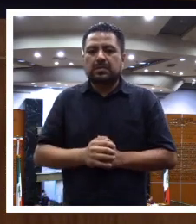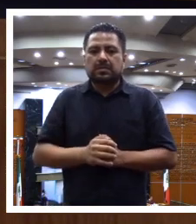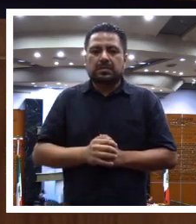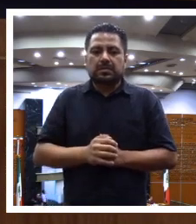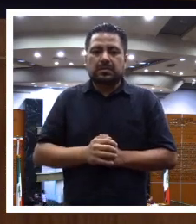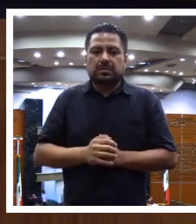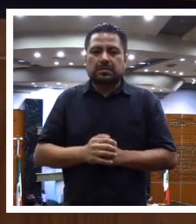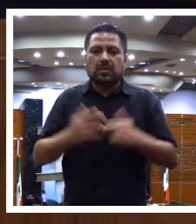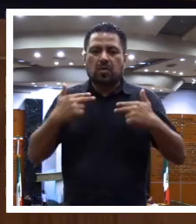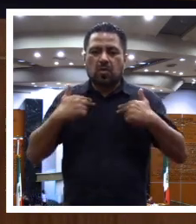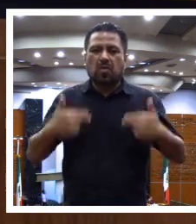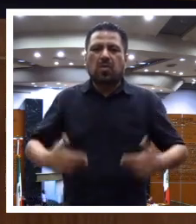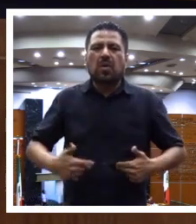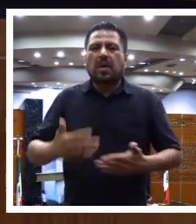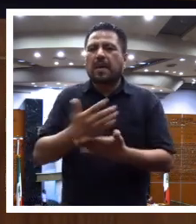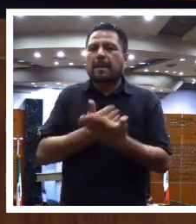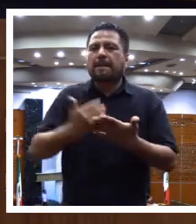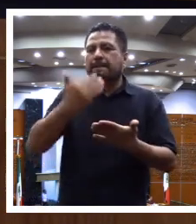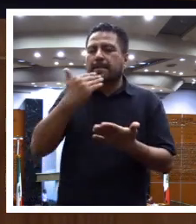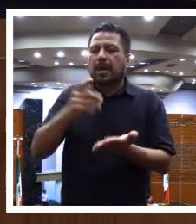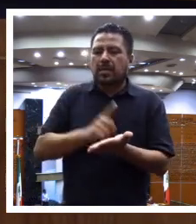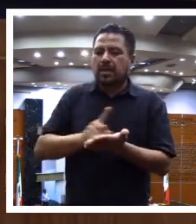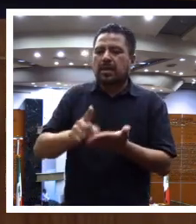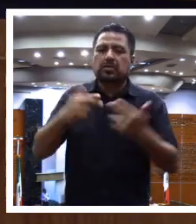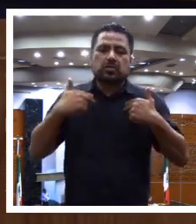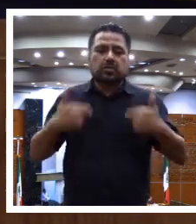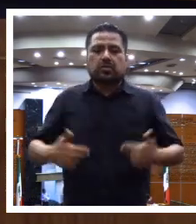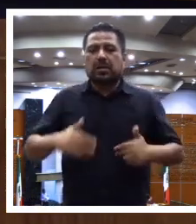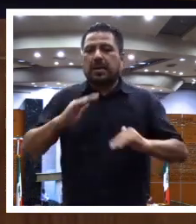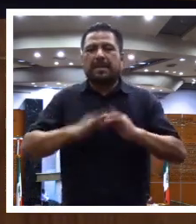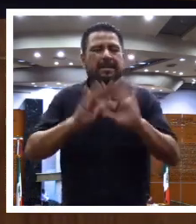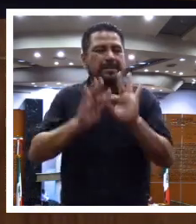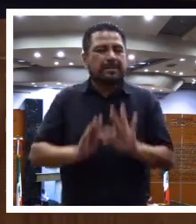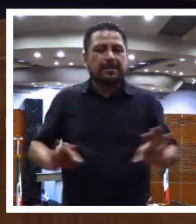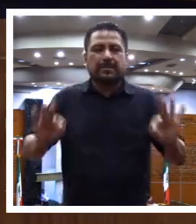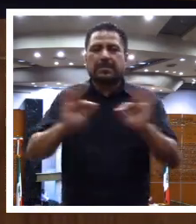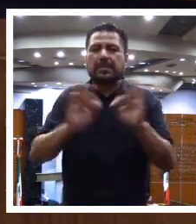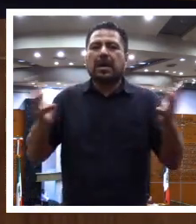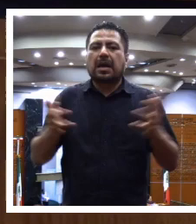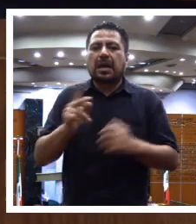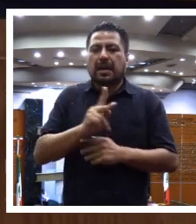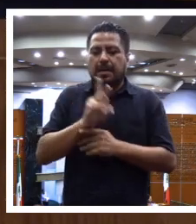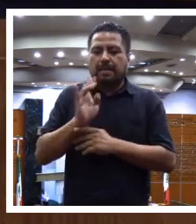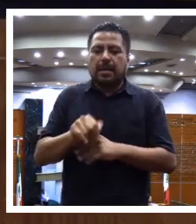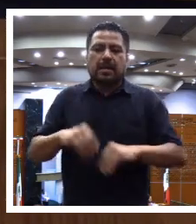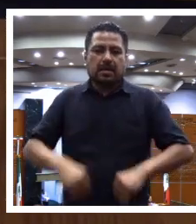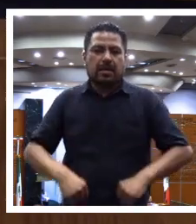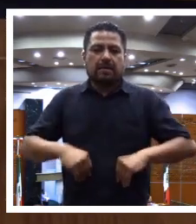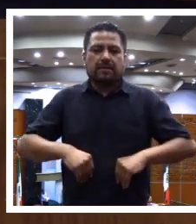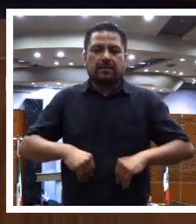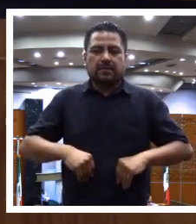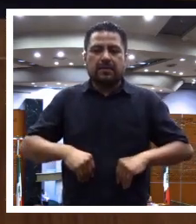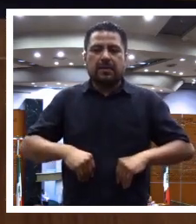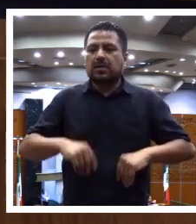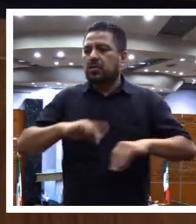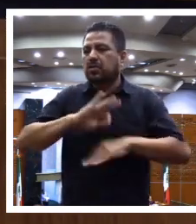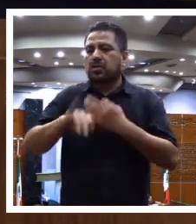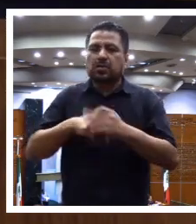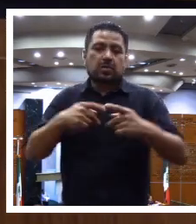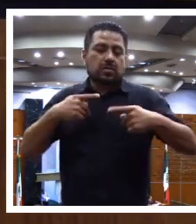La dignidad humana y el goce pleno de los derechos humanos son indispensables en la realización del plan de vida y bienes básicos de todas las